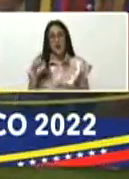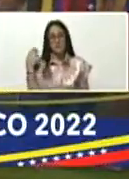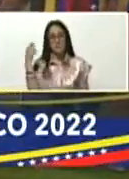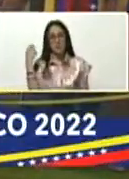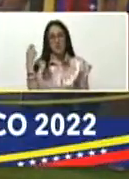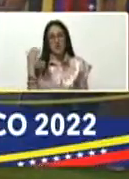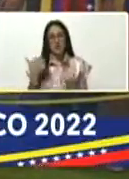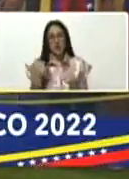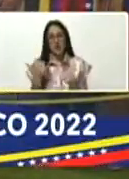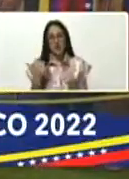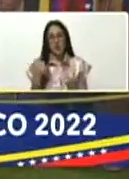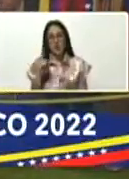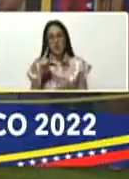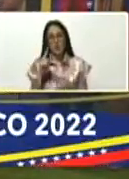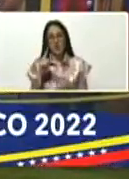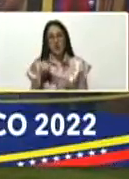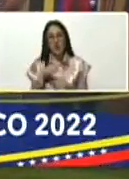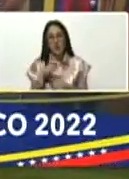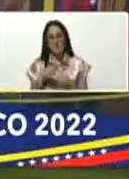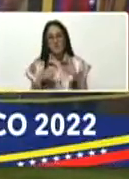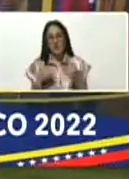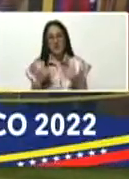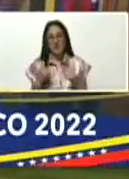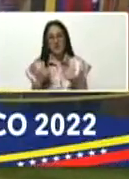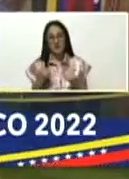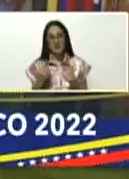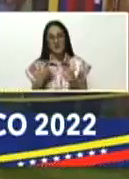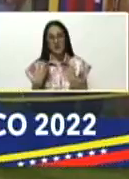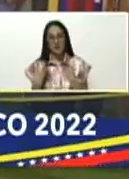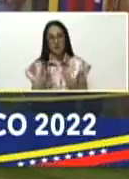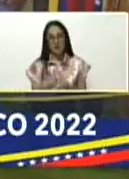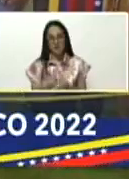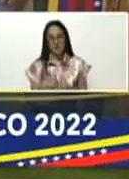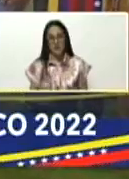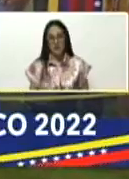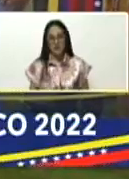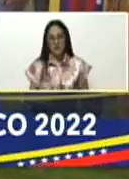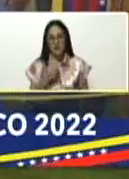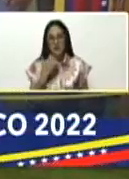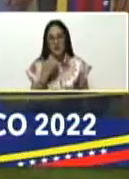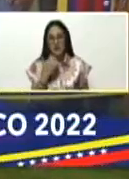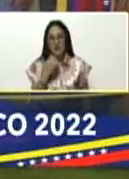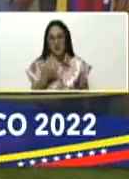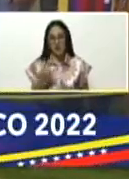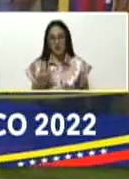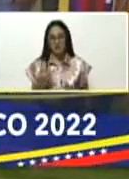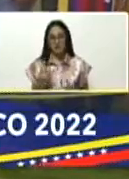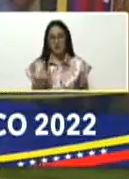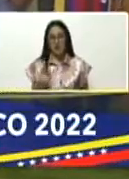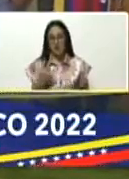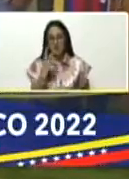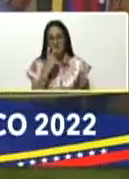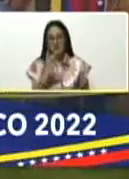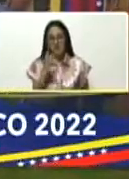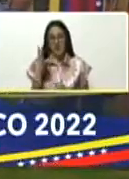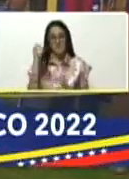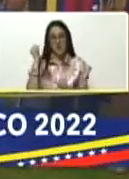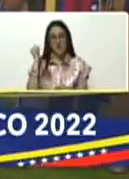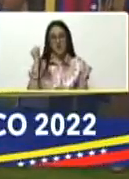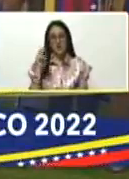a hora y media de aquí, de Calabozo, para que también nos acompañaran. Algo también que hoy nos visitó el embajador